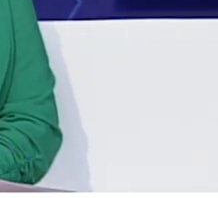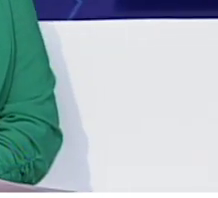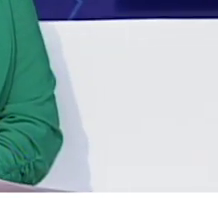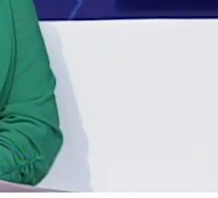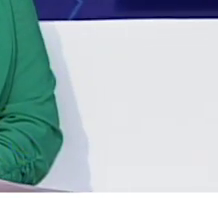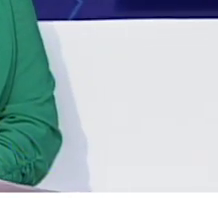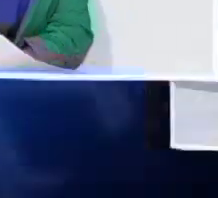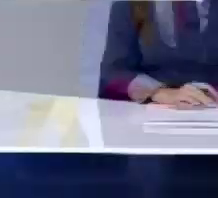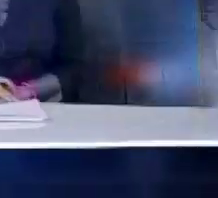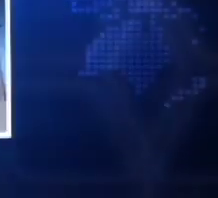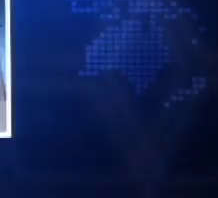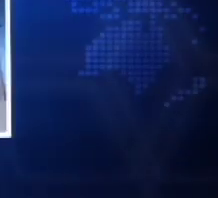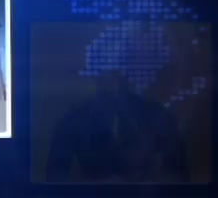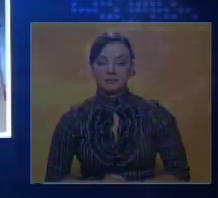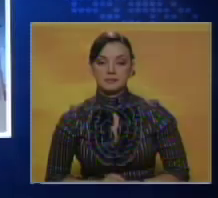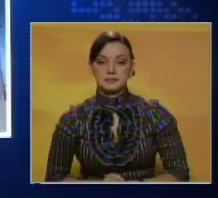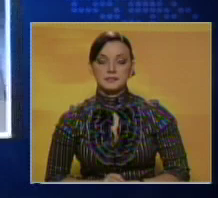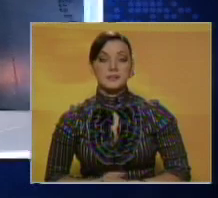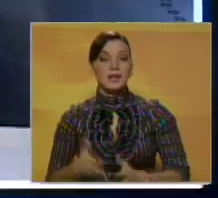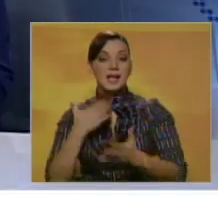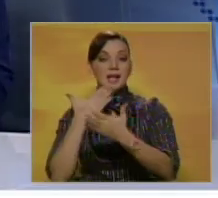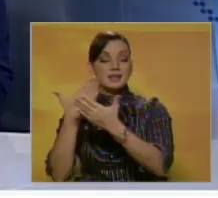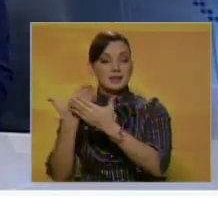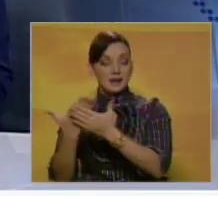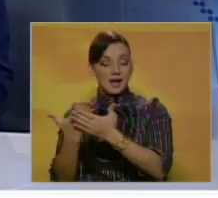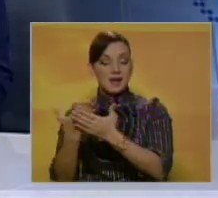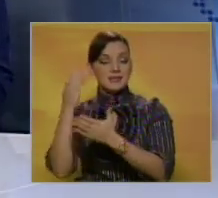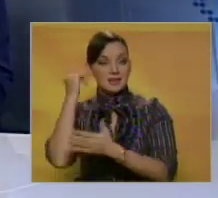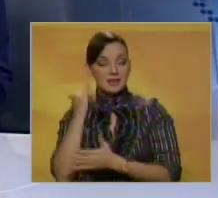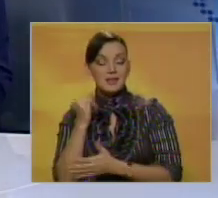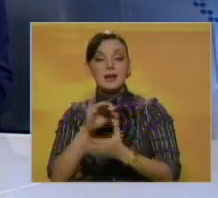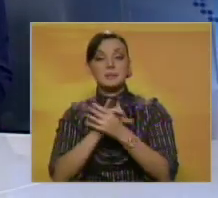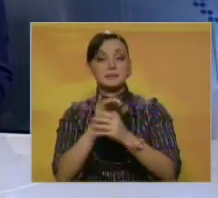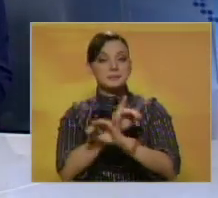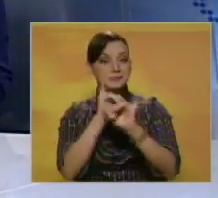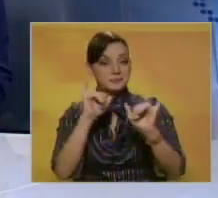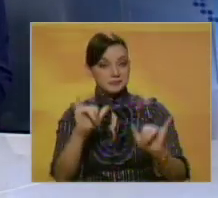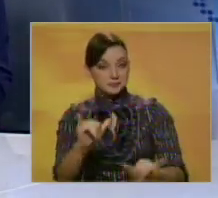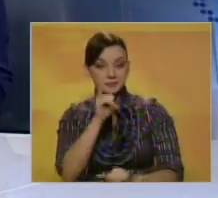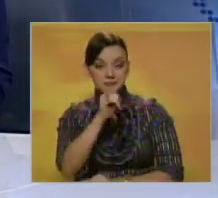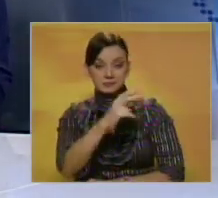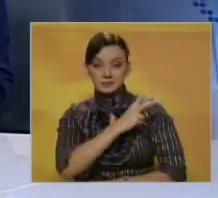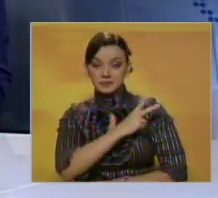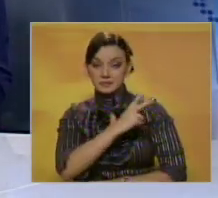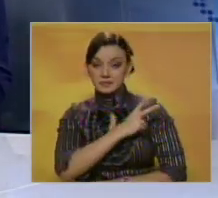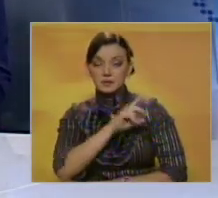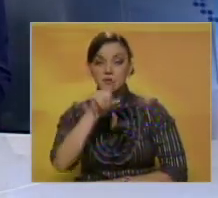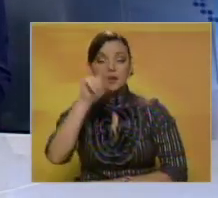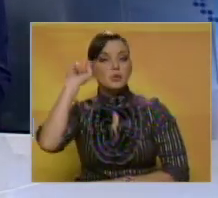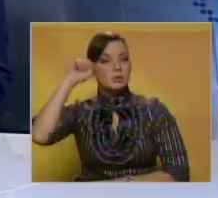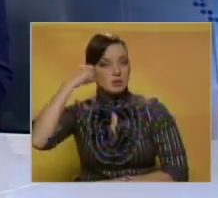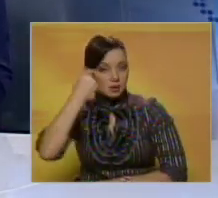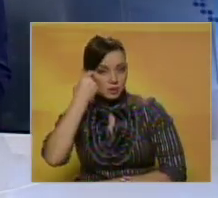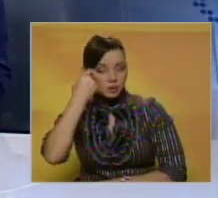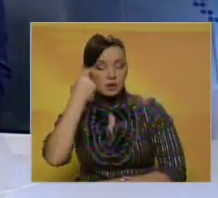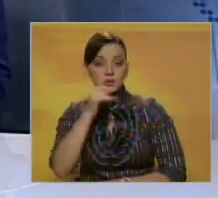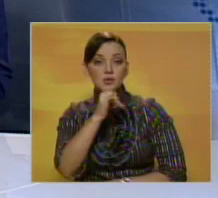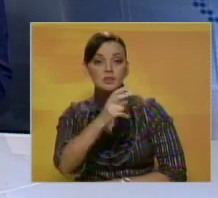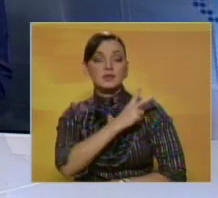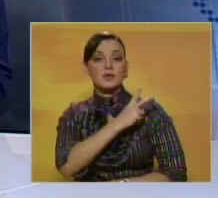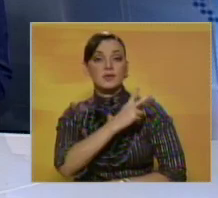feliz tarde. Marieta. Muchísimas gracias, Endrina. Amigos, hasta aquí la presente emisión de su noticiero Venevisión.